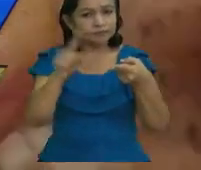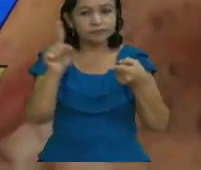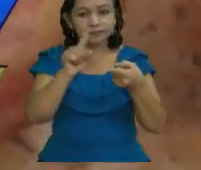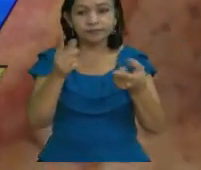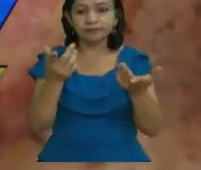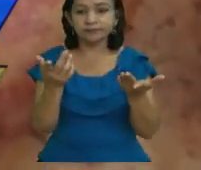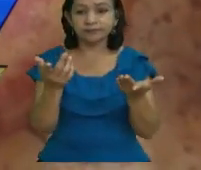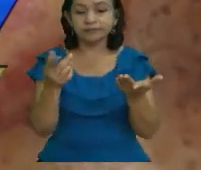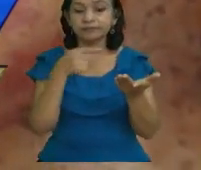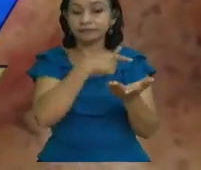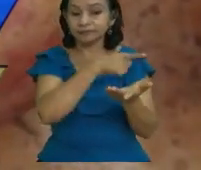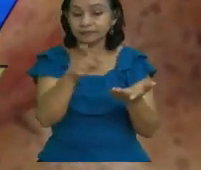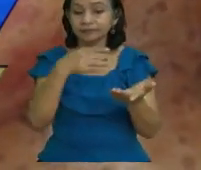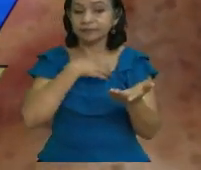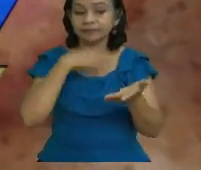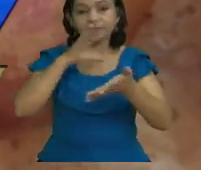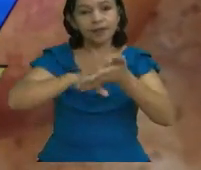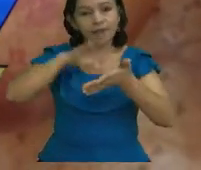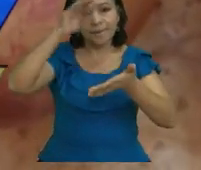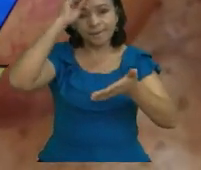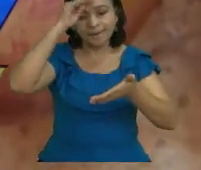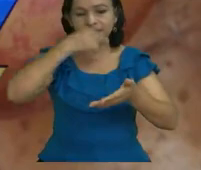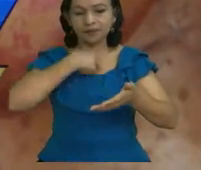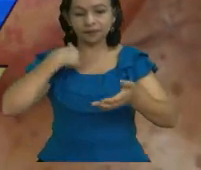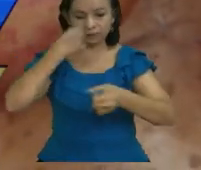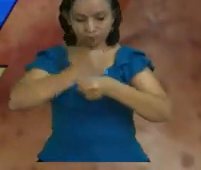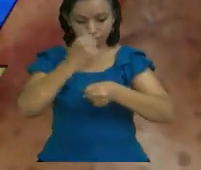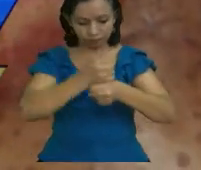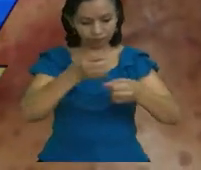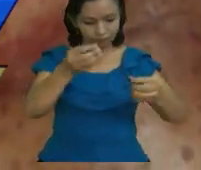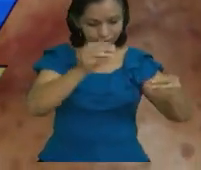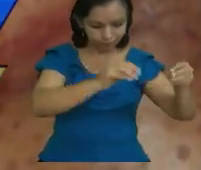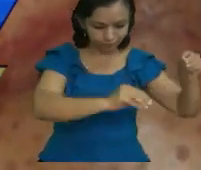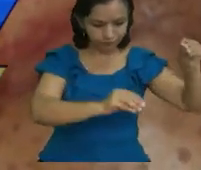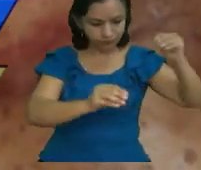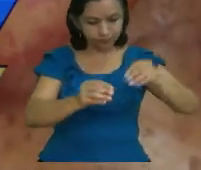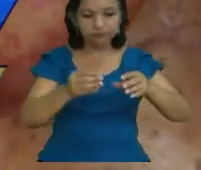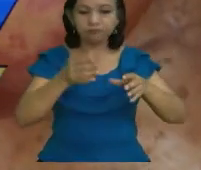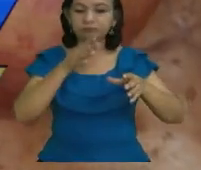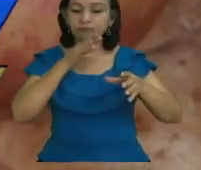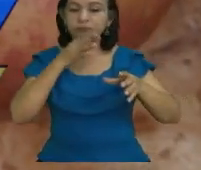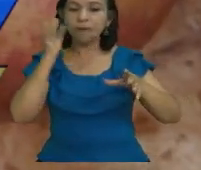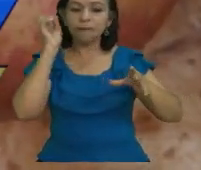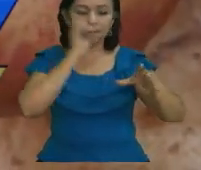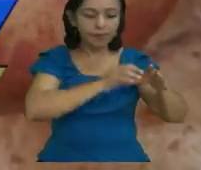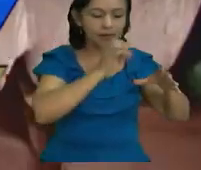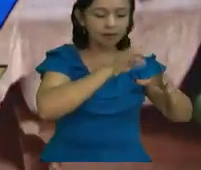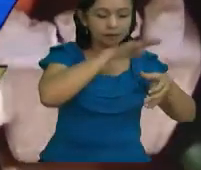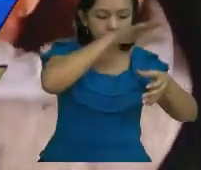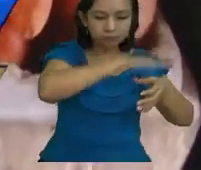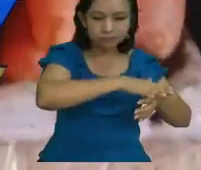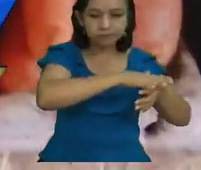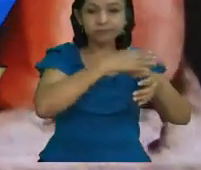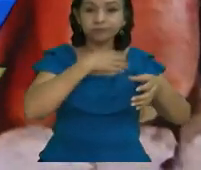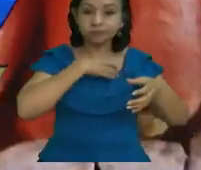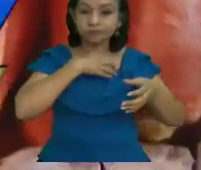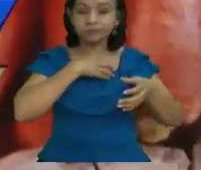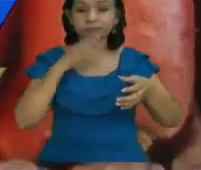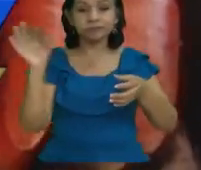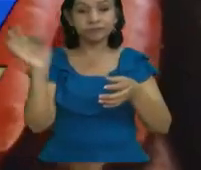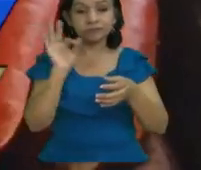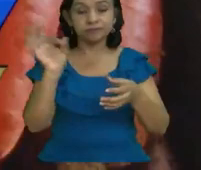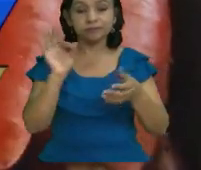también que ellos aprendan a elaborar, que aprendan a producir esos bioinsumos. Y también es un canal,